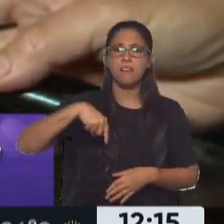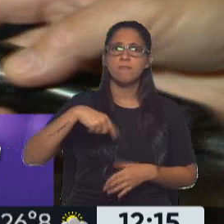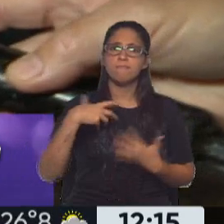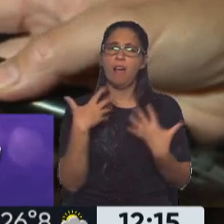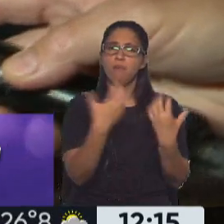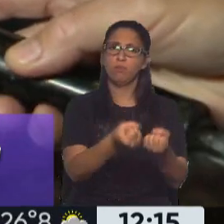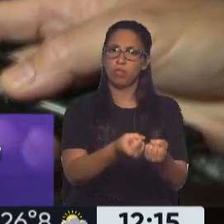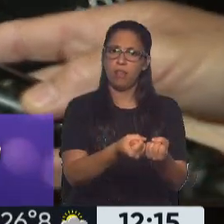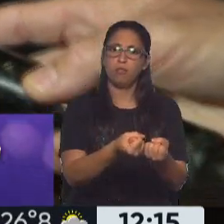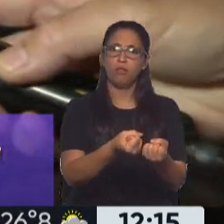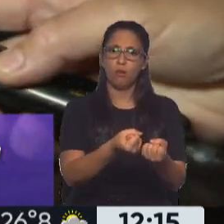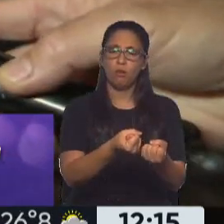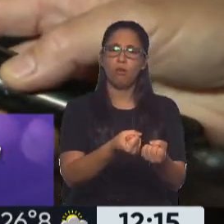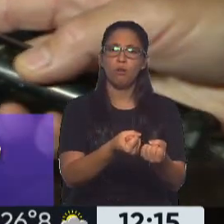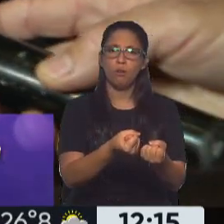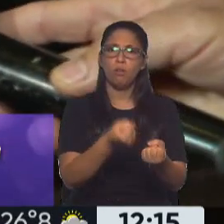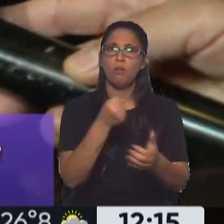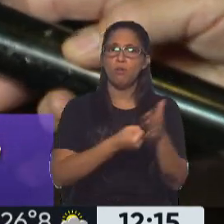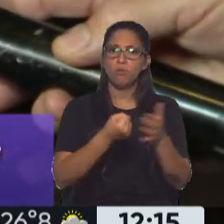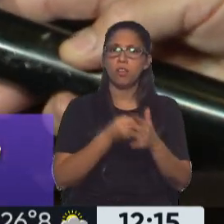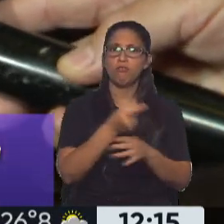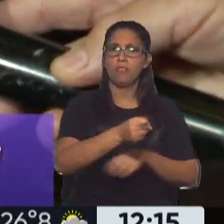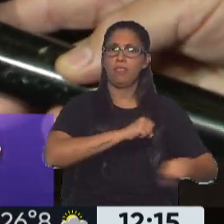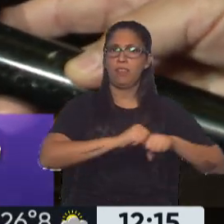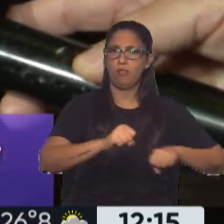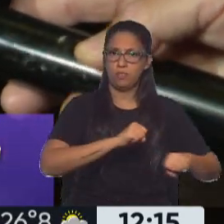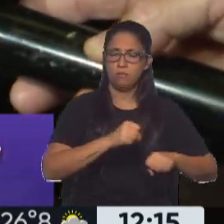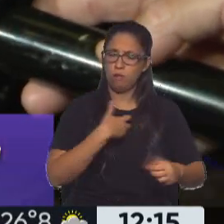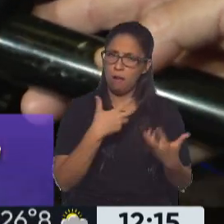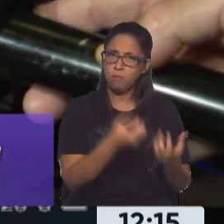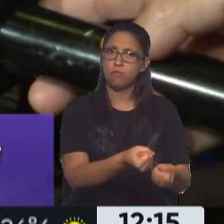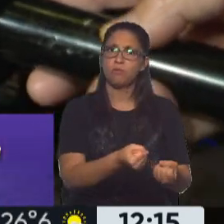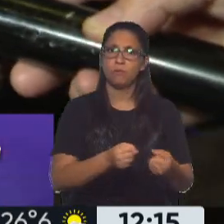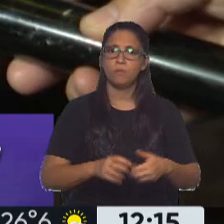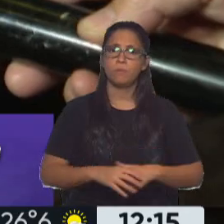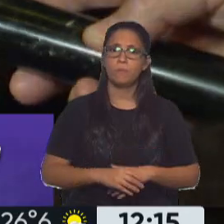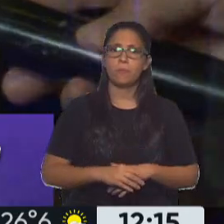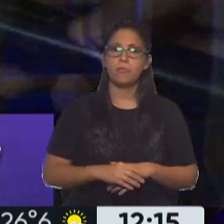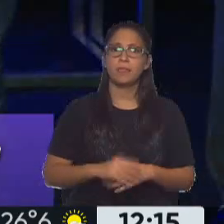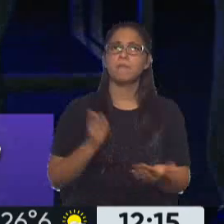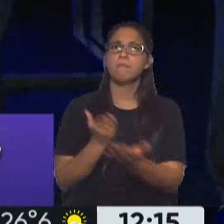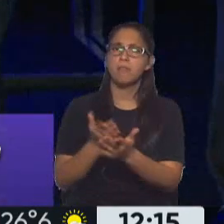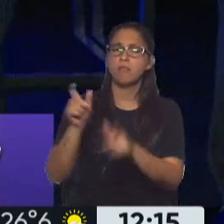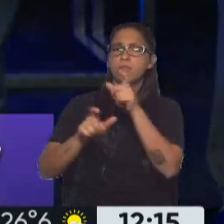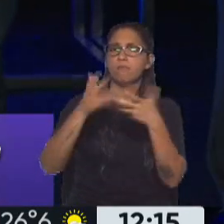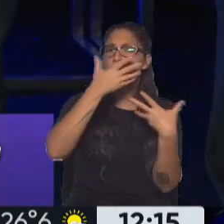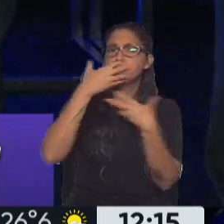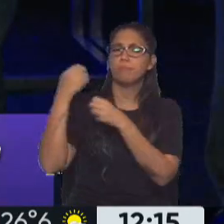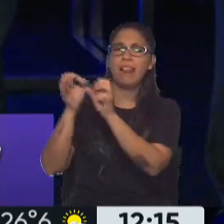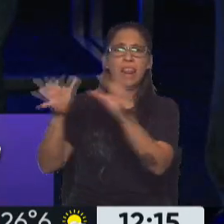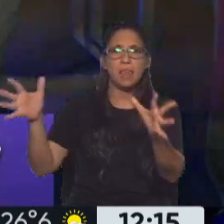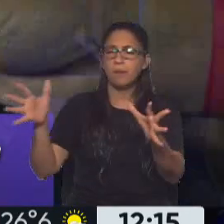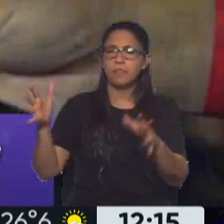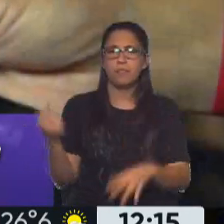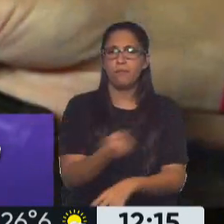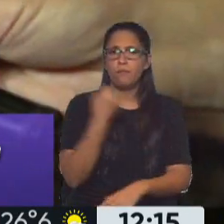respaldando la lucha contra el terrorismo y pidiendo la liberación de los rehenes. Es